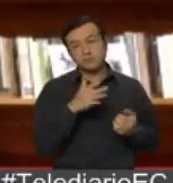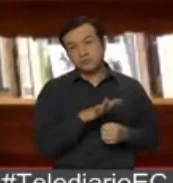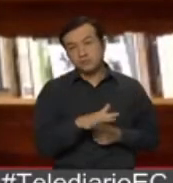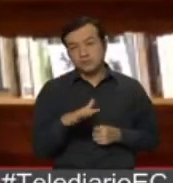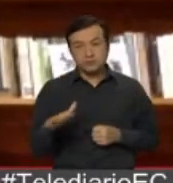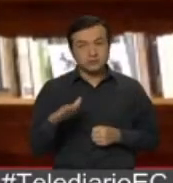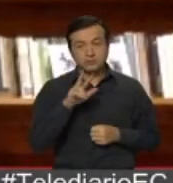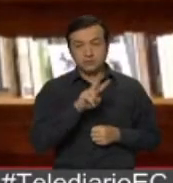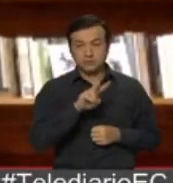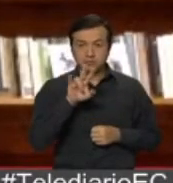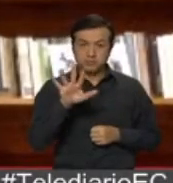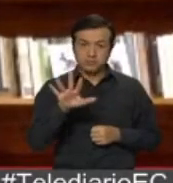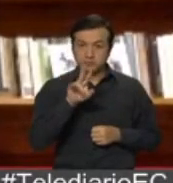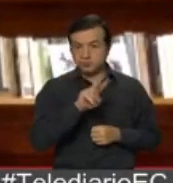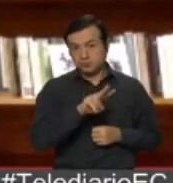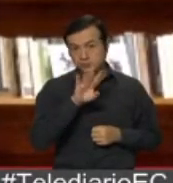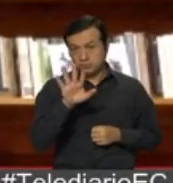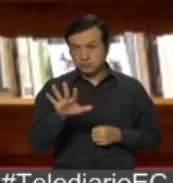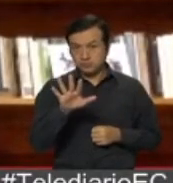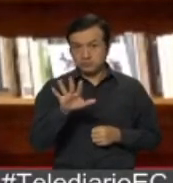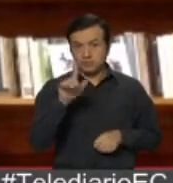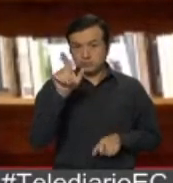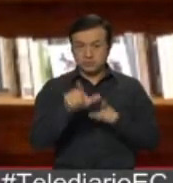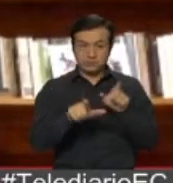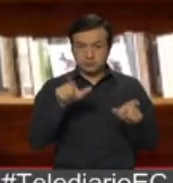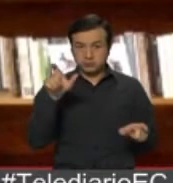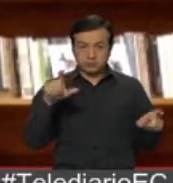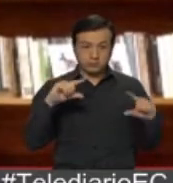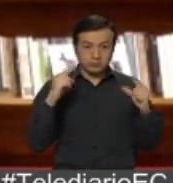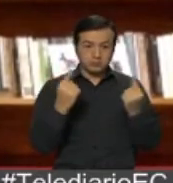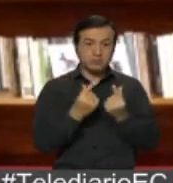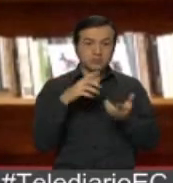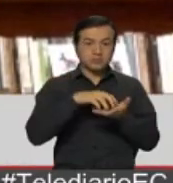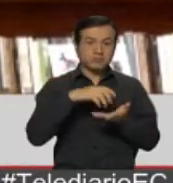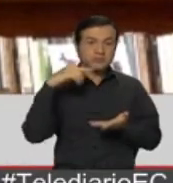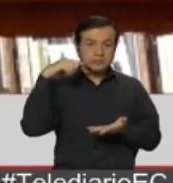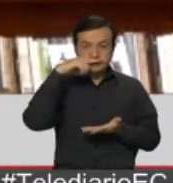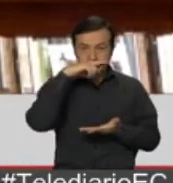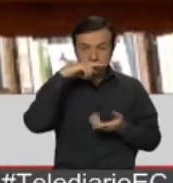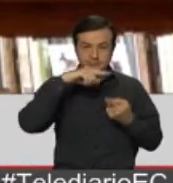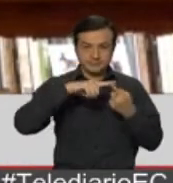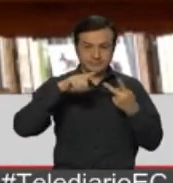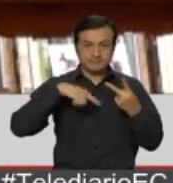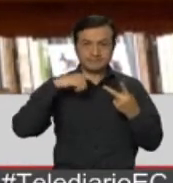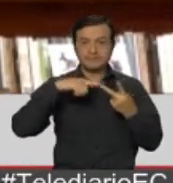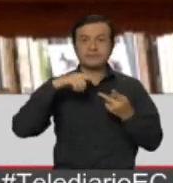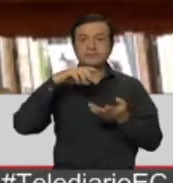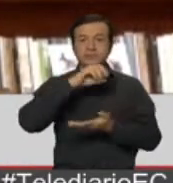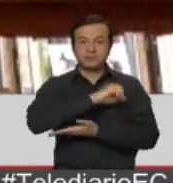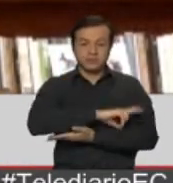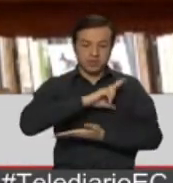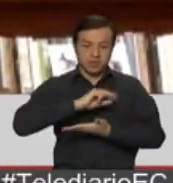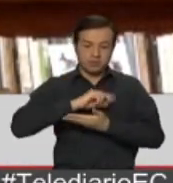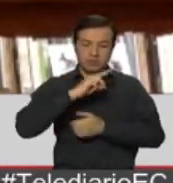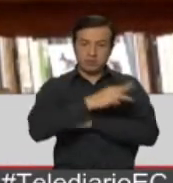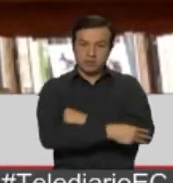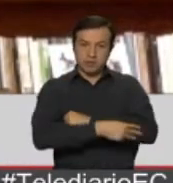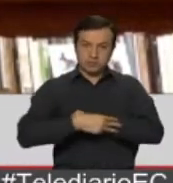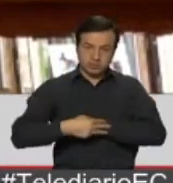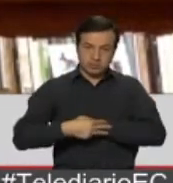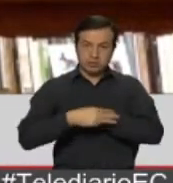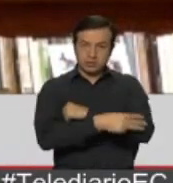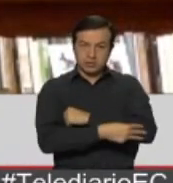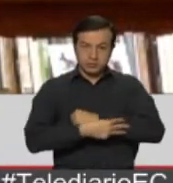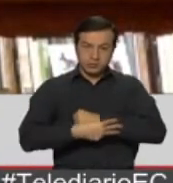de 25 entre las personas de Sucumbíos, Napo, Pastaza. En Pastaza también hay